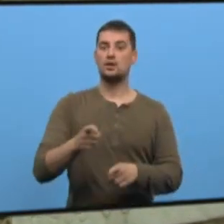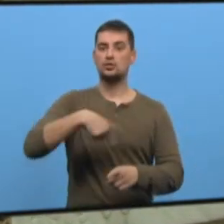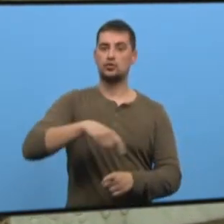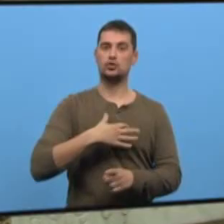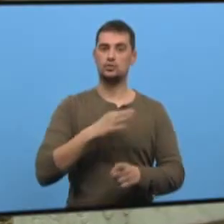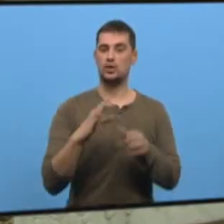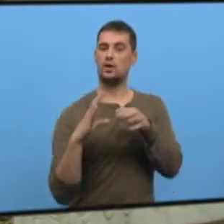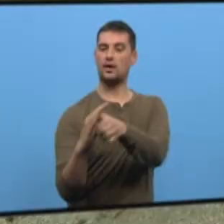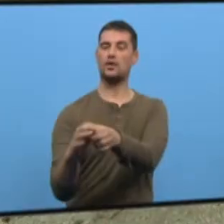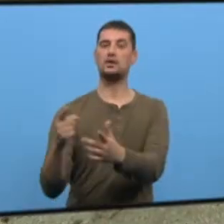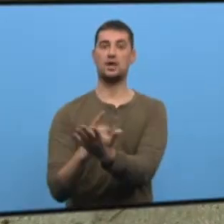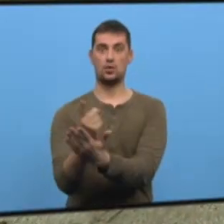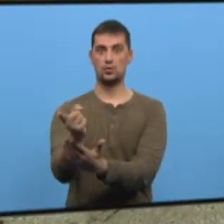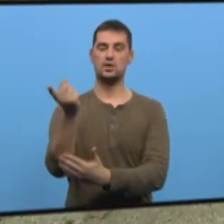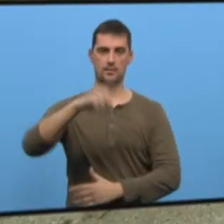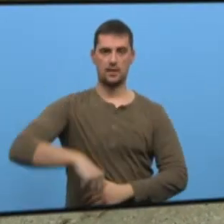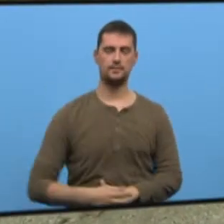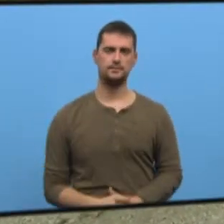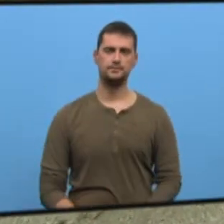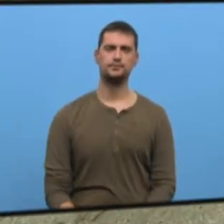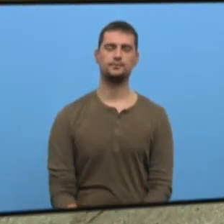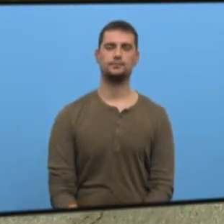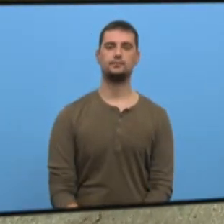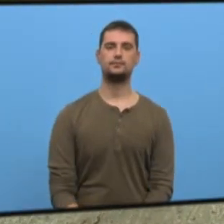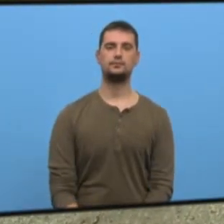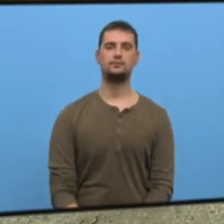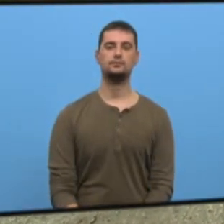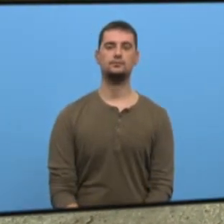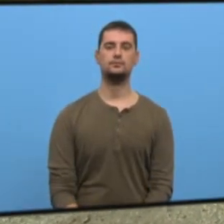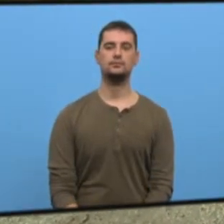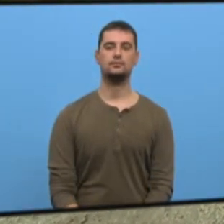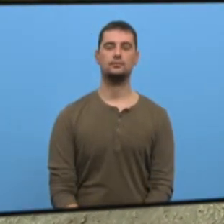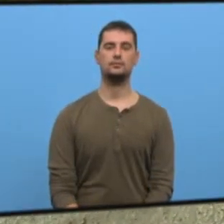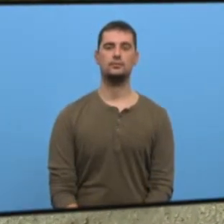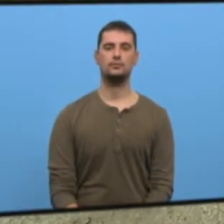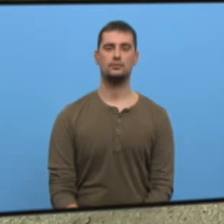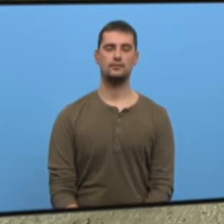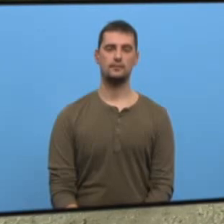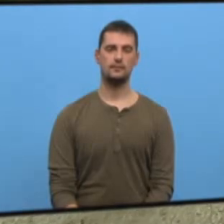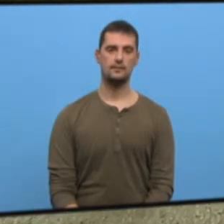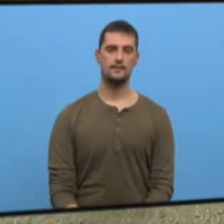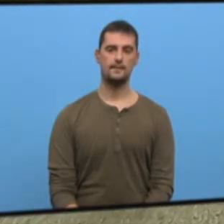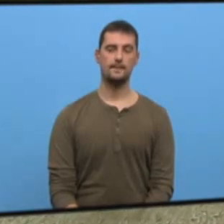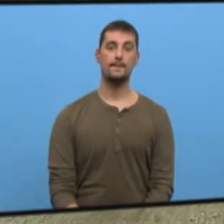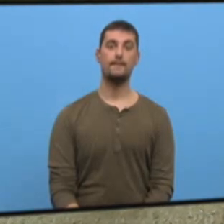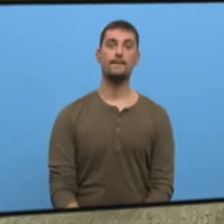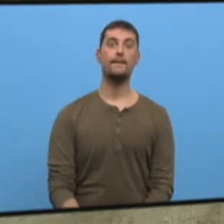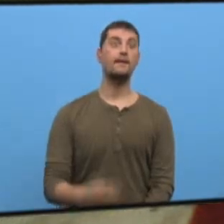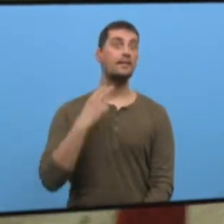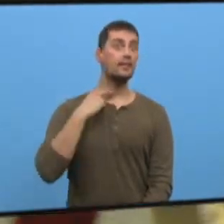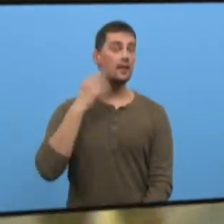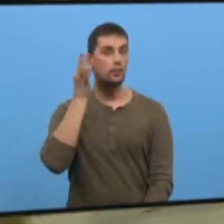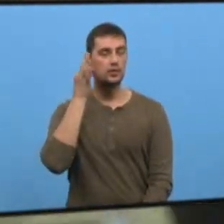ligada a esta esta Rut contaros que a casa ahora está donada aos a aso